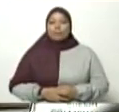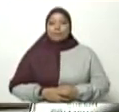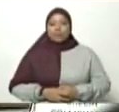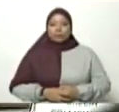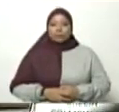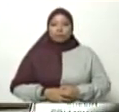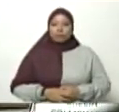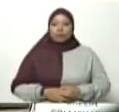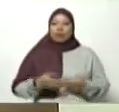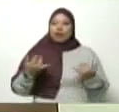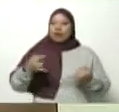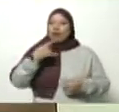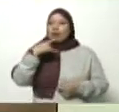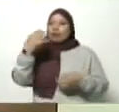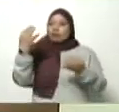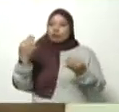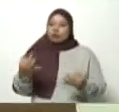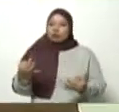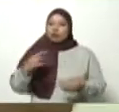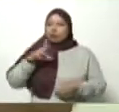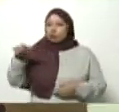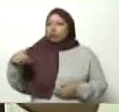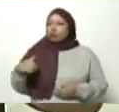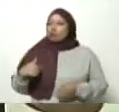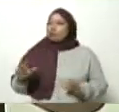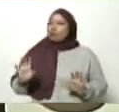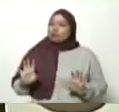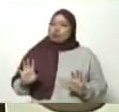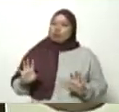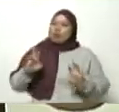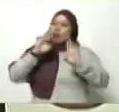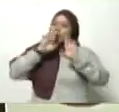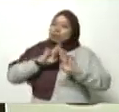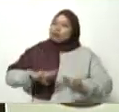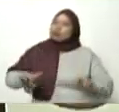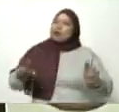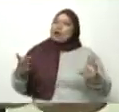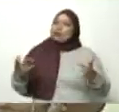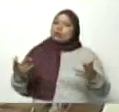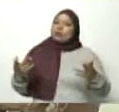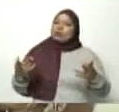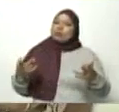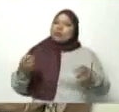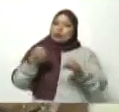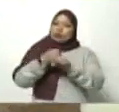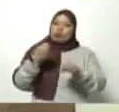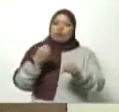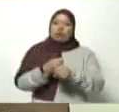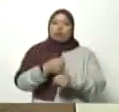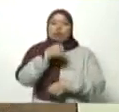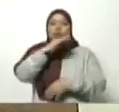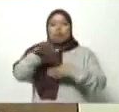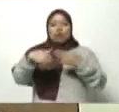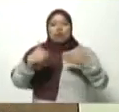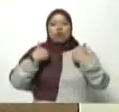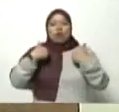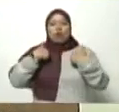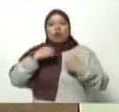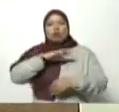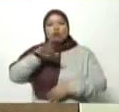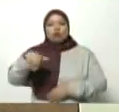De verdad, como que nosotros, los resultados de él son, de su gestión, todos nos favorecen a